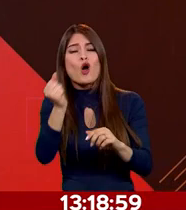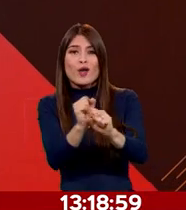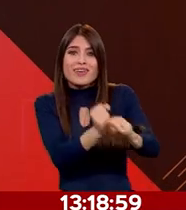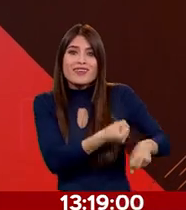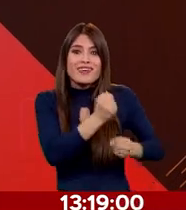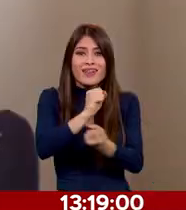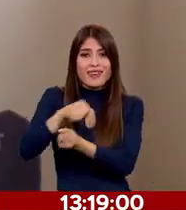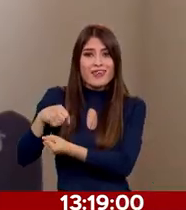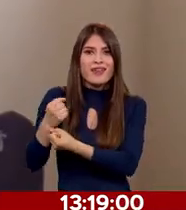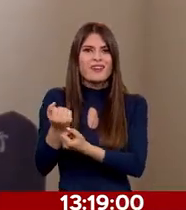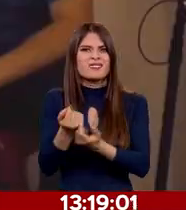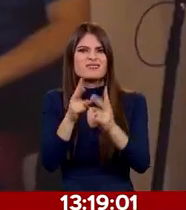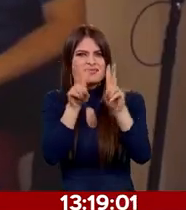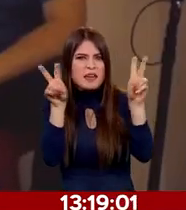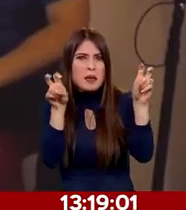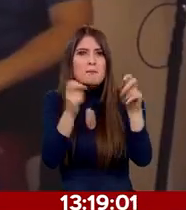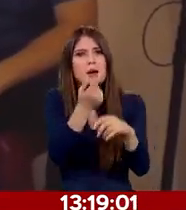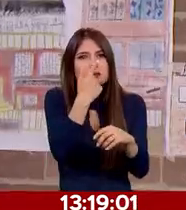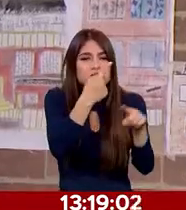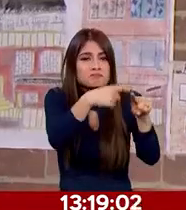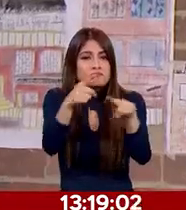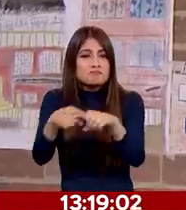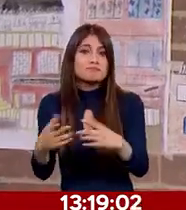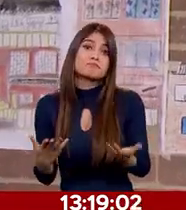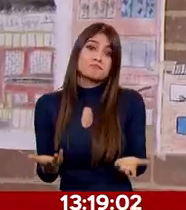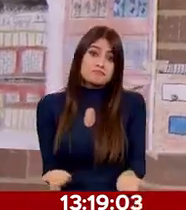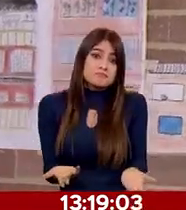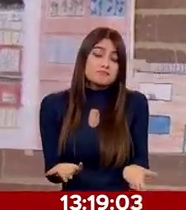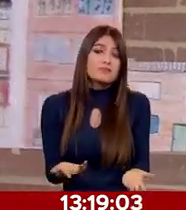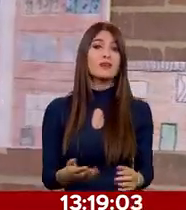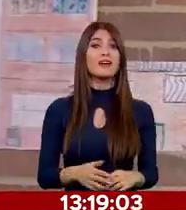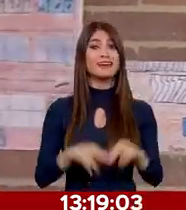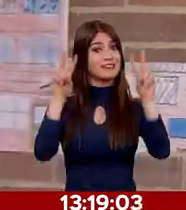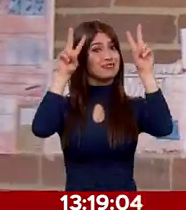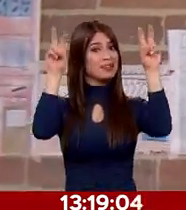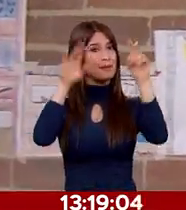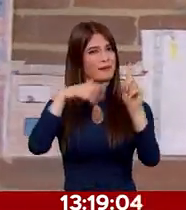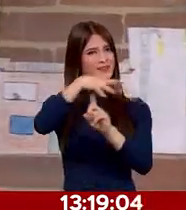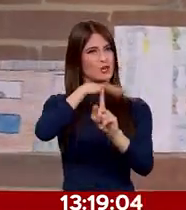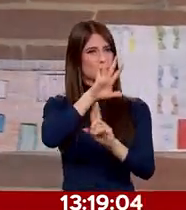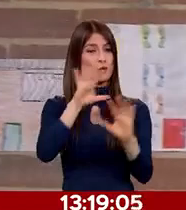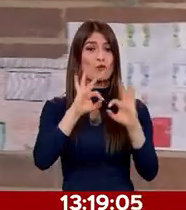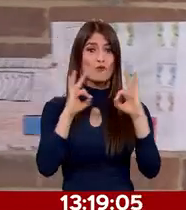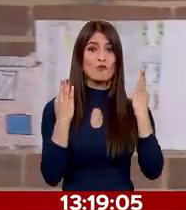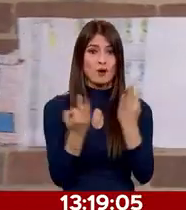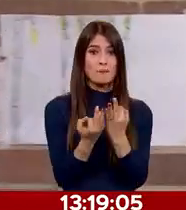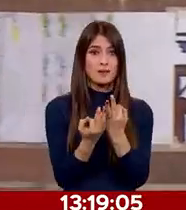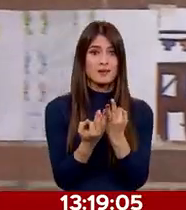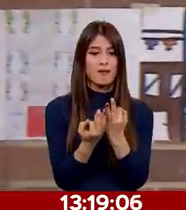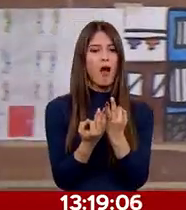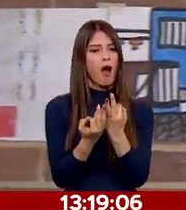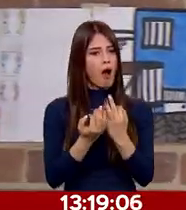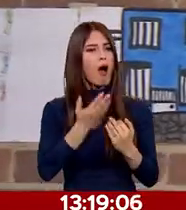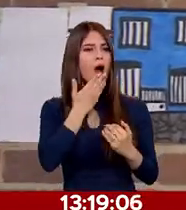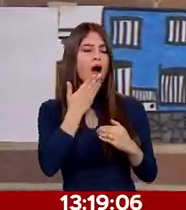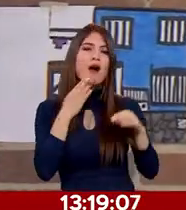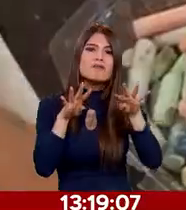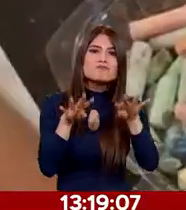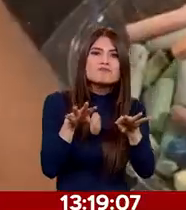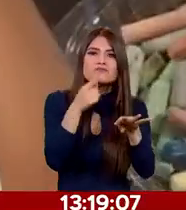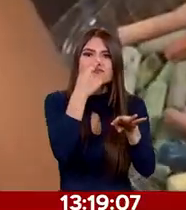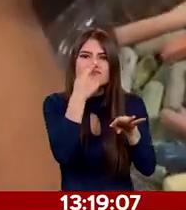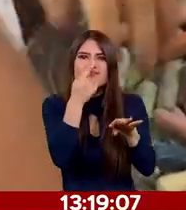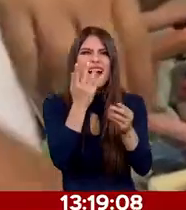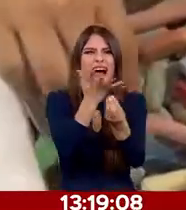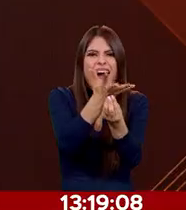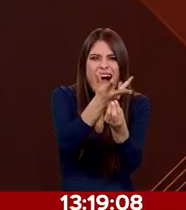de todos en el ámbito familiar las experiencias creativas y artísticas permiten asumir de una forma positiva este período de